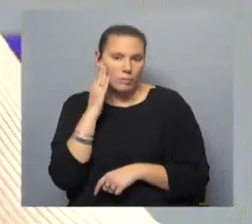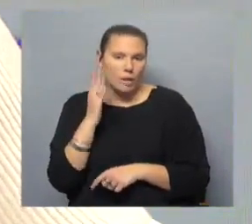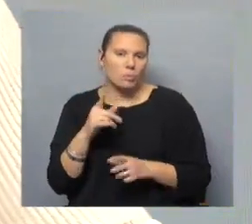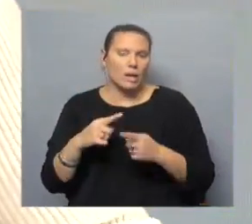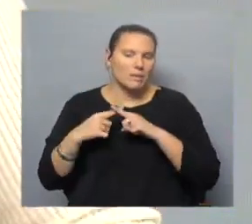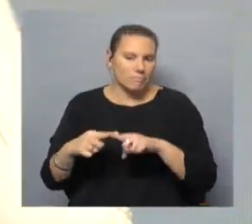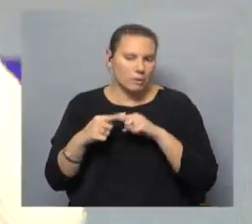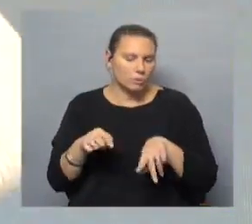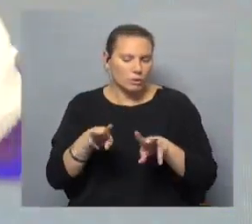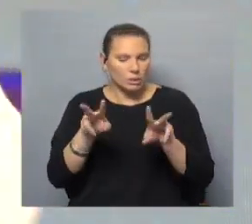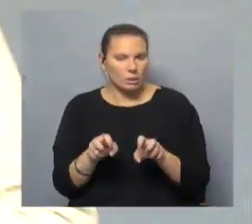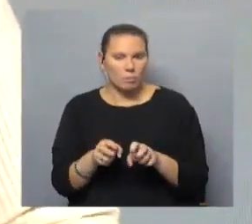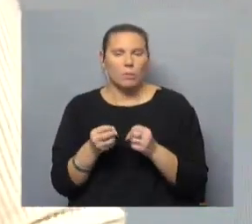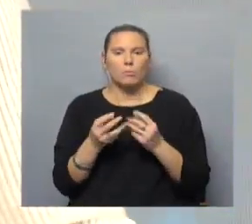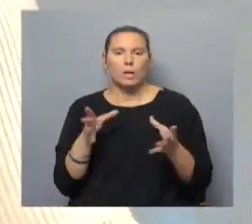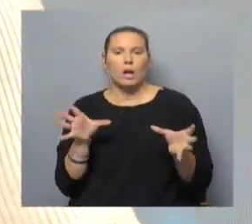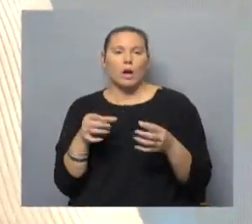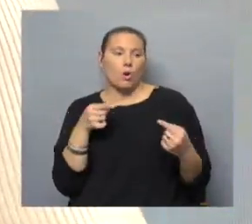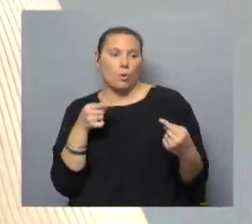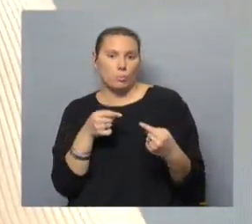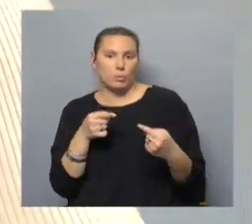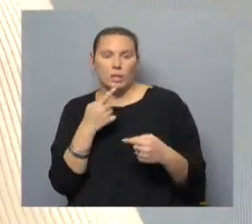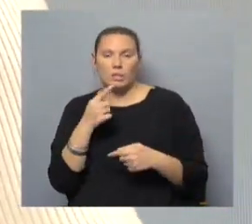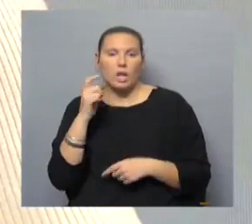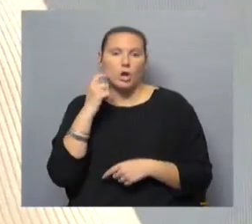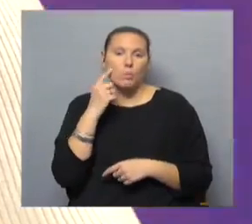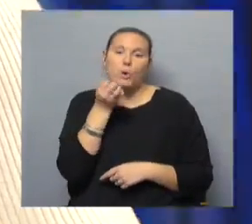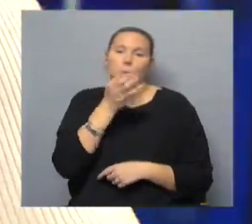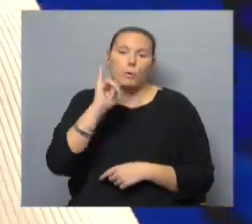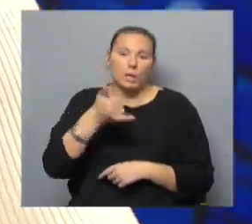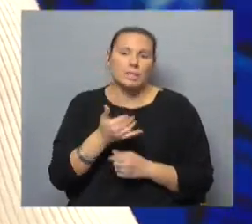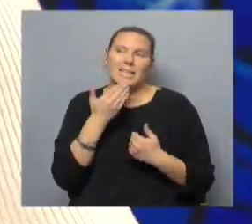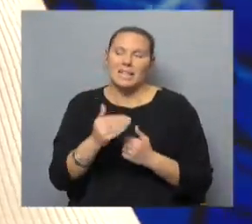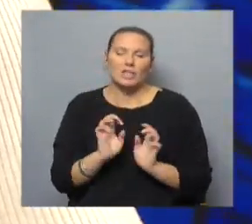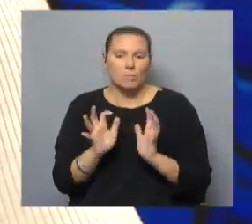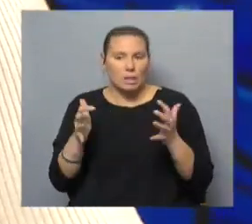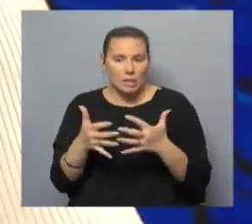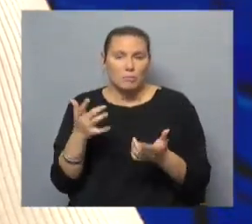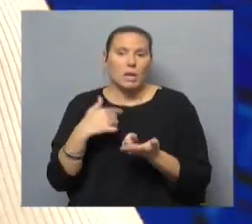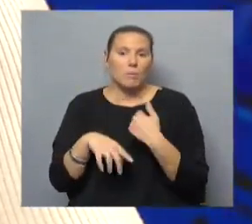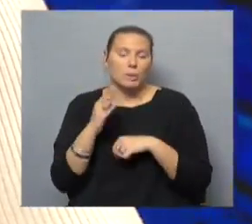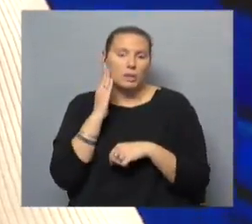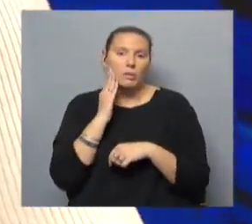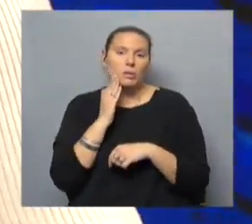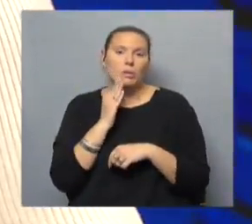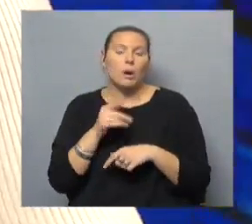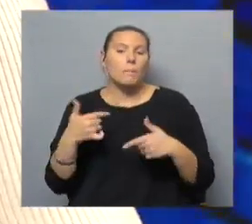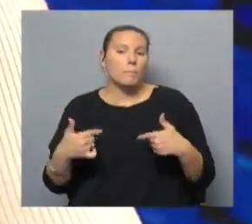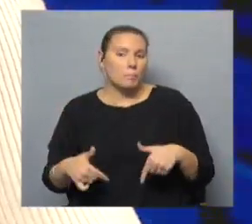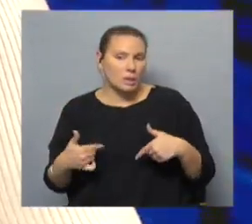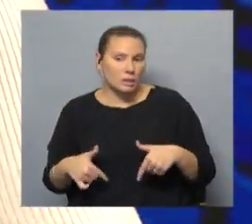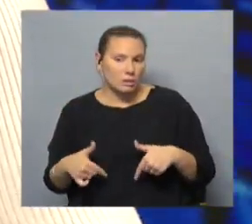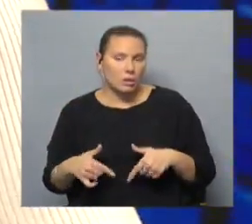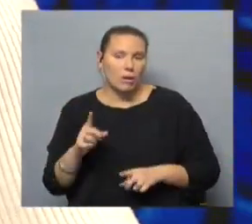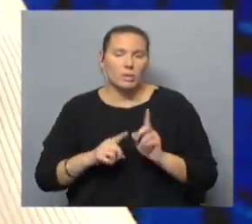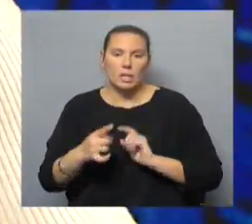polémica en torno a esto porque la oposición insistía con que los números habían mejorado por la pandemia y el ministro varias veces